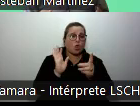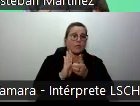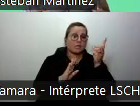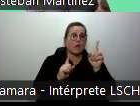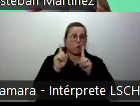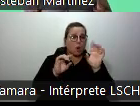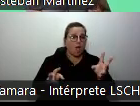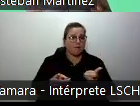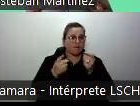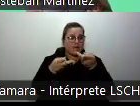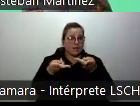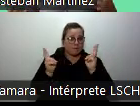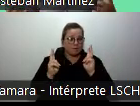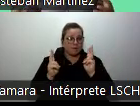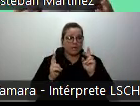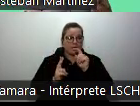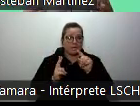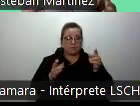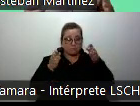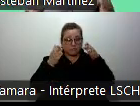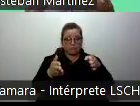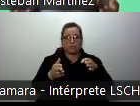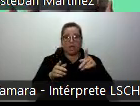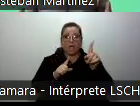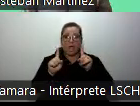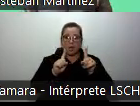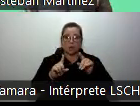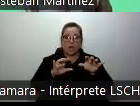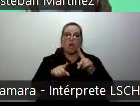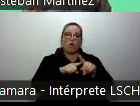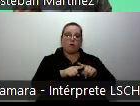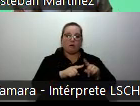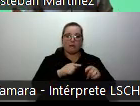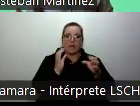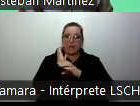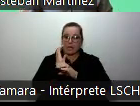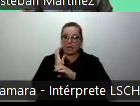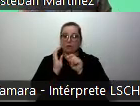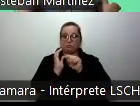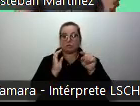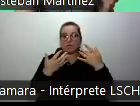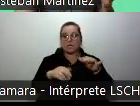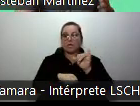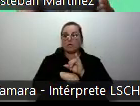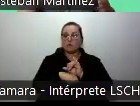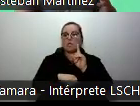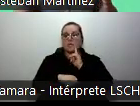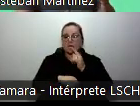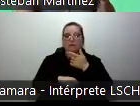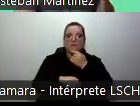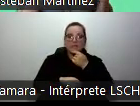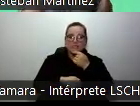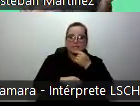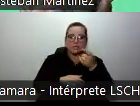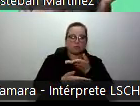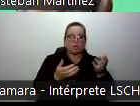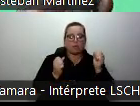habilidades que les permitan eh apuntar a ciertas otras carreras por ejemplo de hecho ustedes están en una institución que tiene la la facilidad